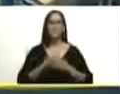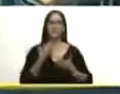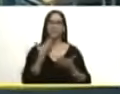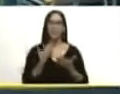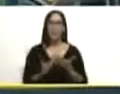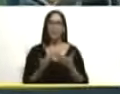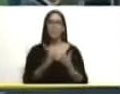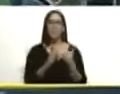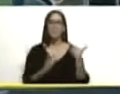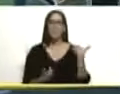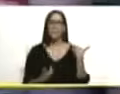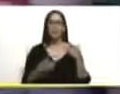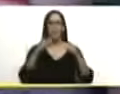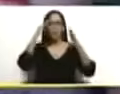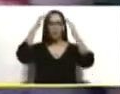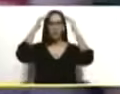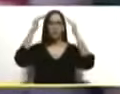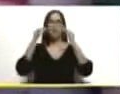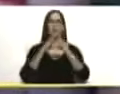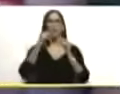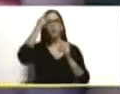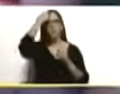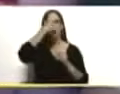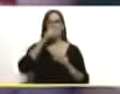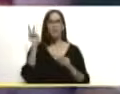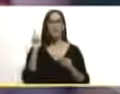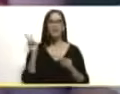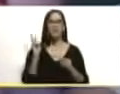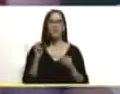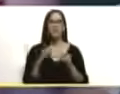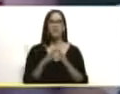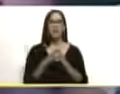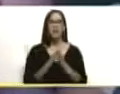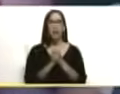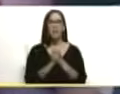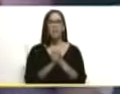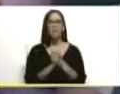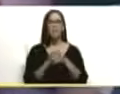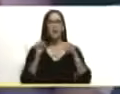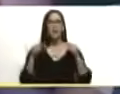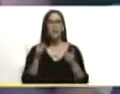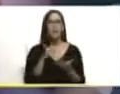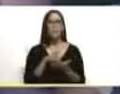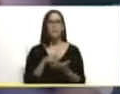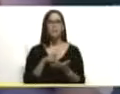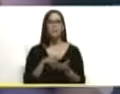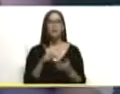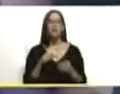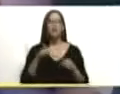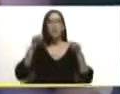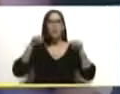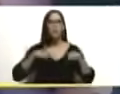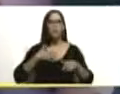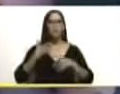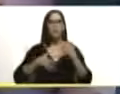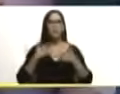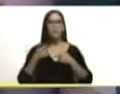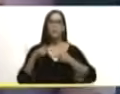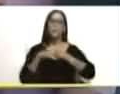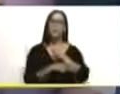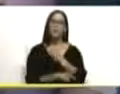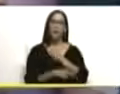Gracias, presidente. Un saludo a todo el pueblo de Venezuela, a todos los amigos aquí presentes. Hoy nos sentimos